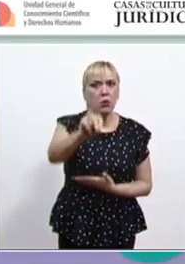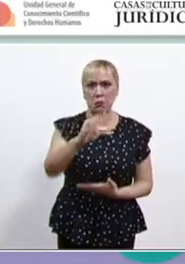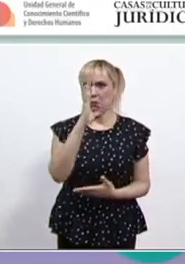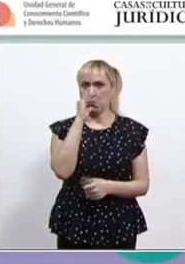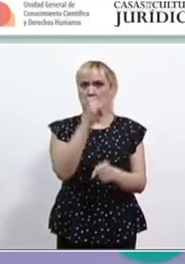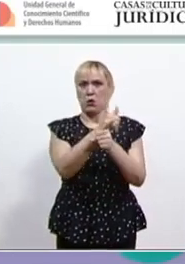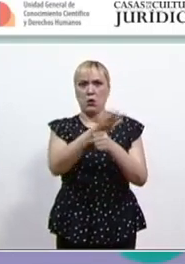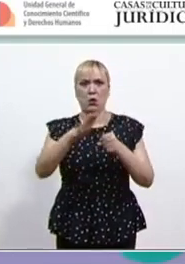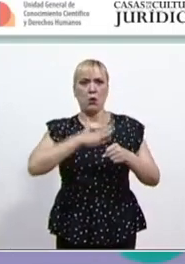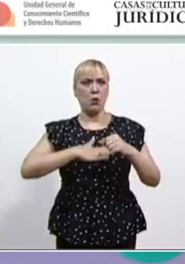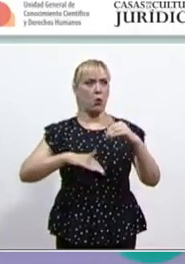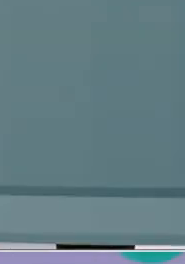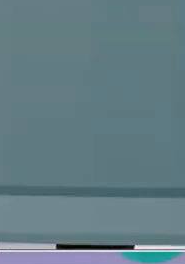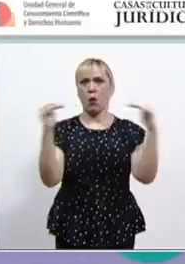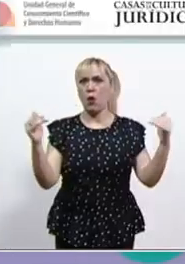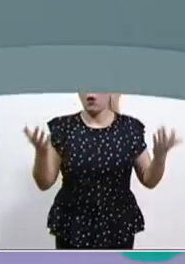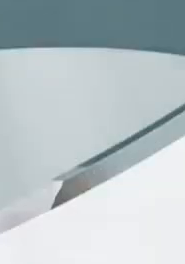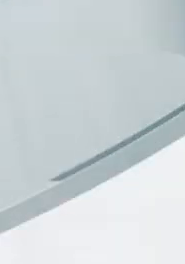condiciones de igualdad.